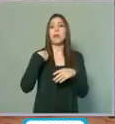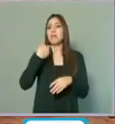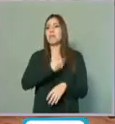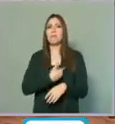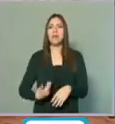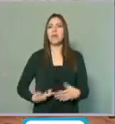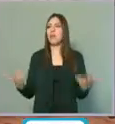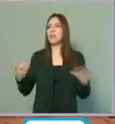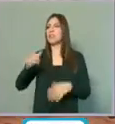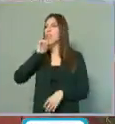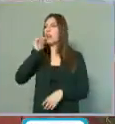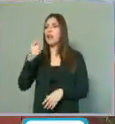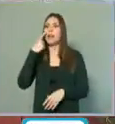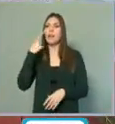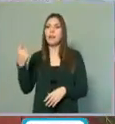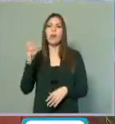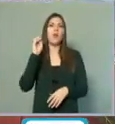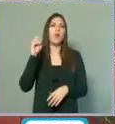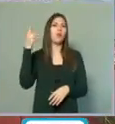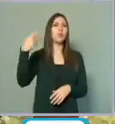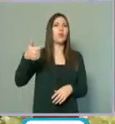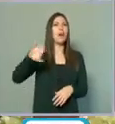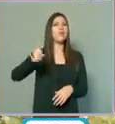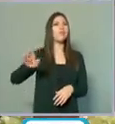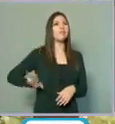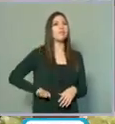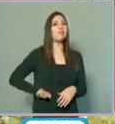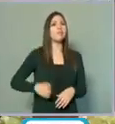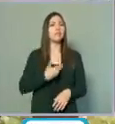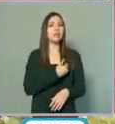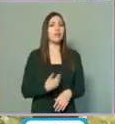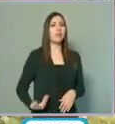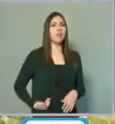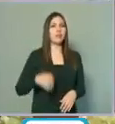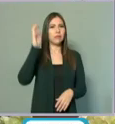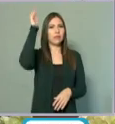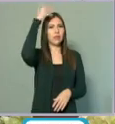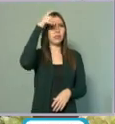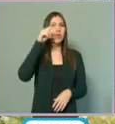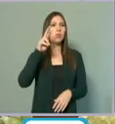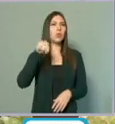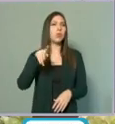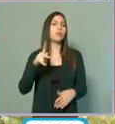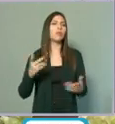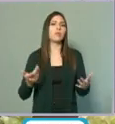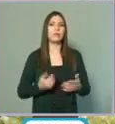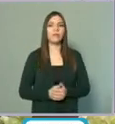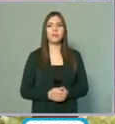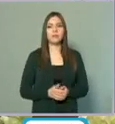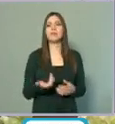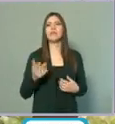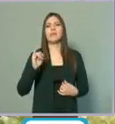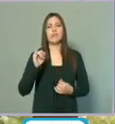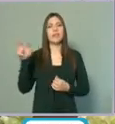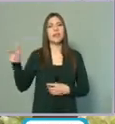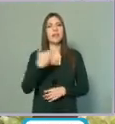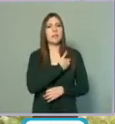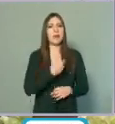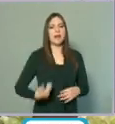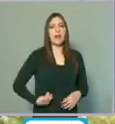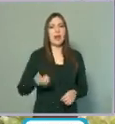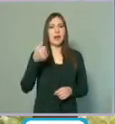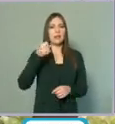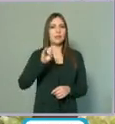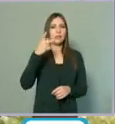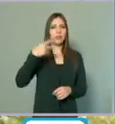está aplicando, o ya es muy de Donald Trump. Pues mira, sí es una presidencia muy personalista, ¿no? Pero el tema son